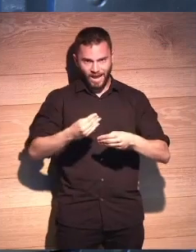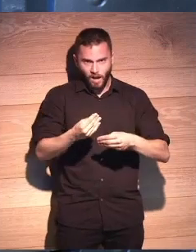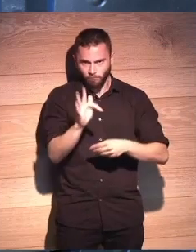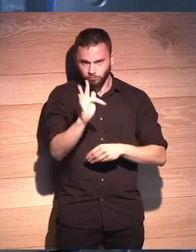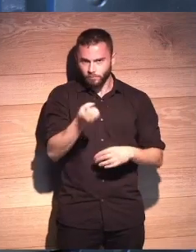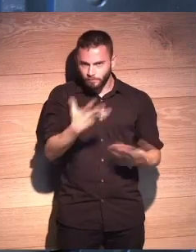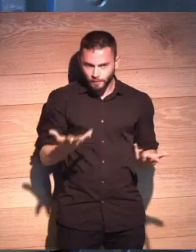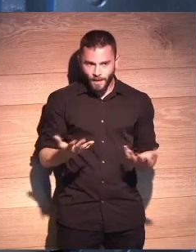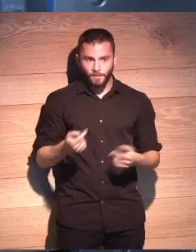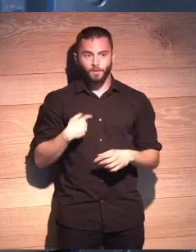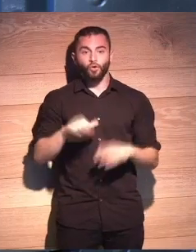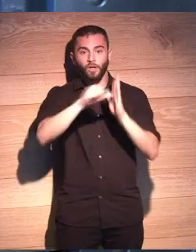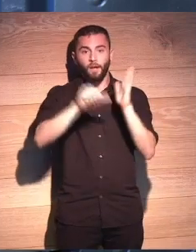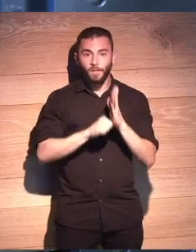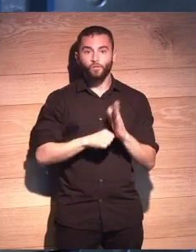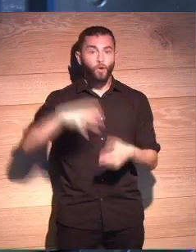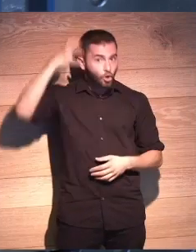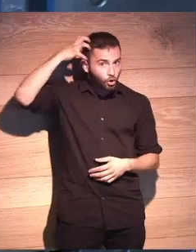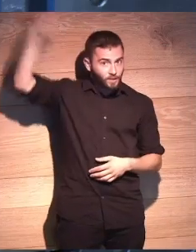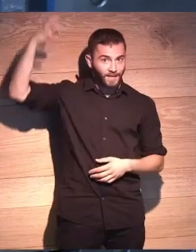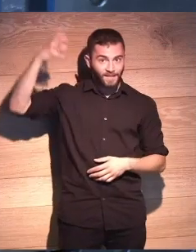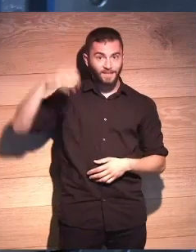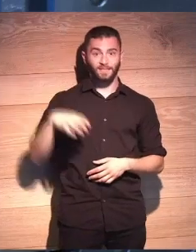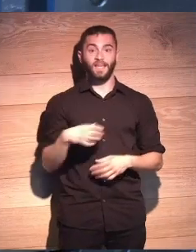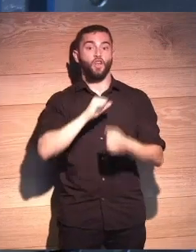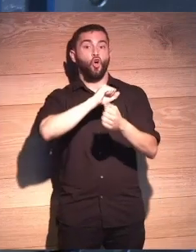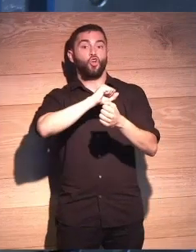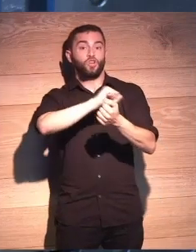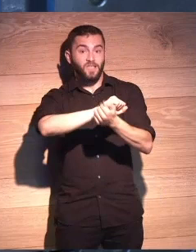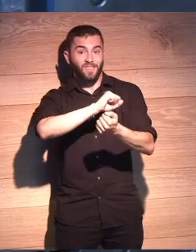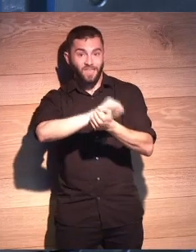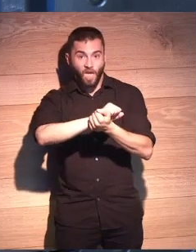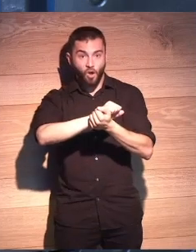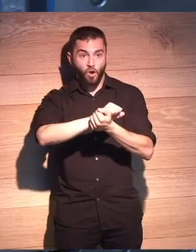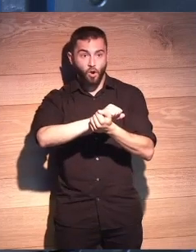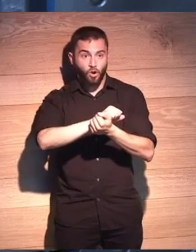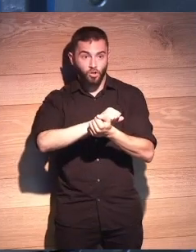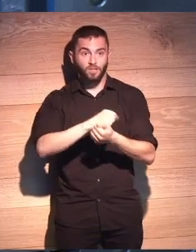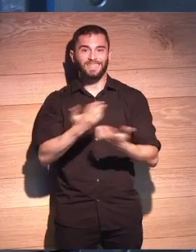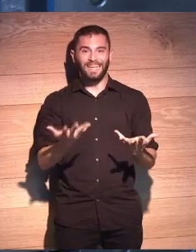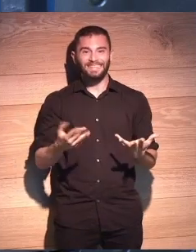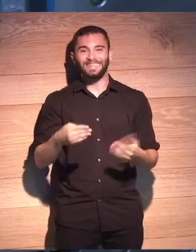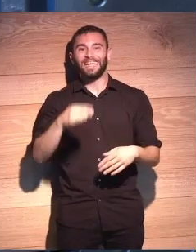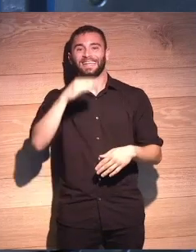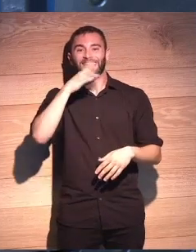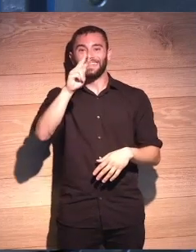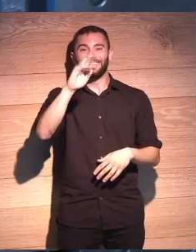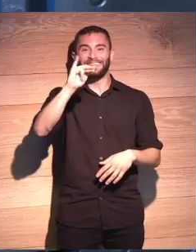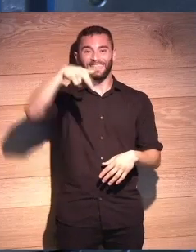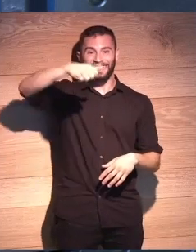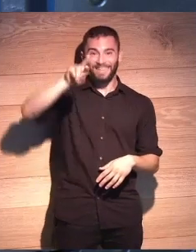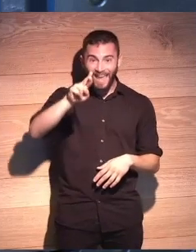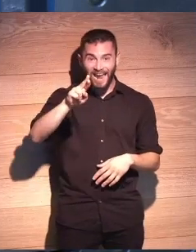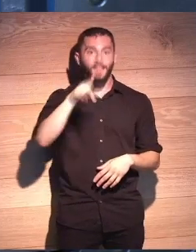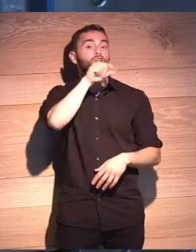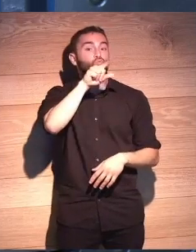llamado Los reyes y los CEOs también trinan, porque trinan es trinar de Twitter.